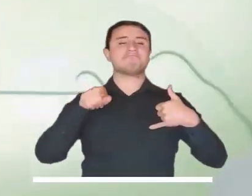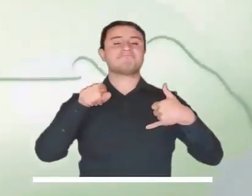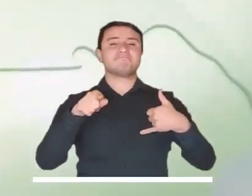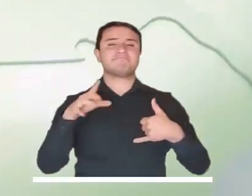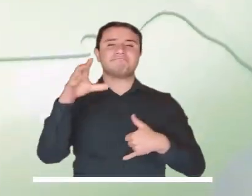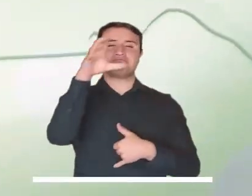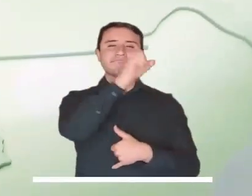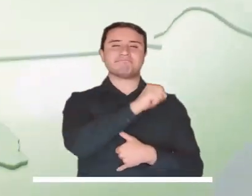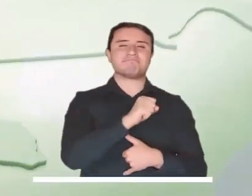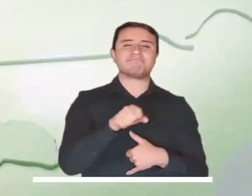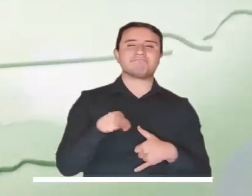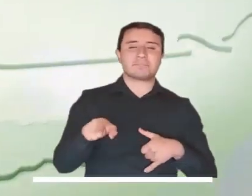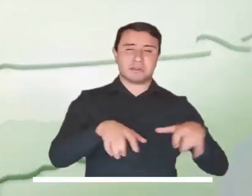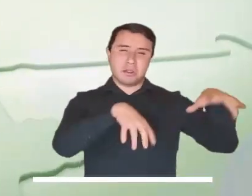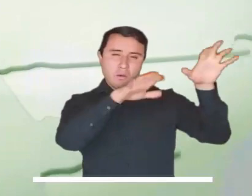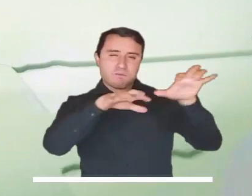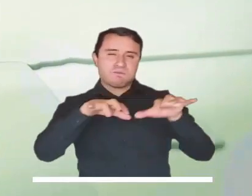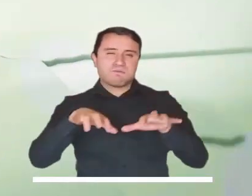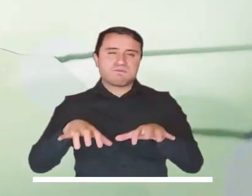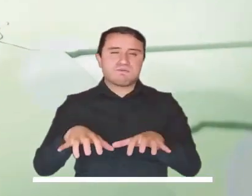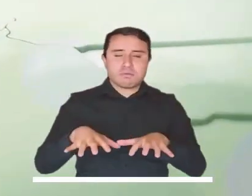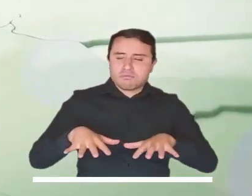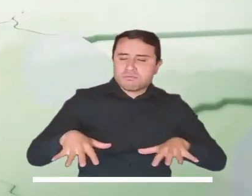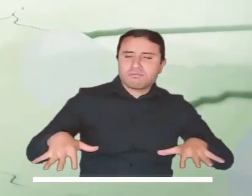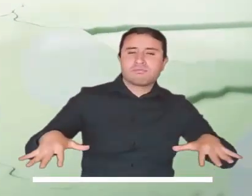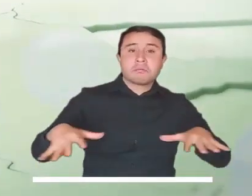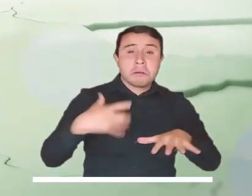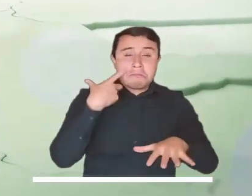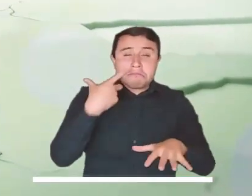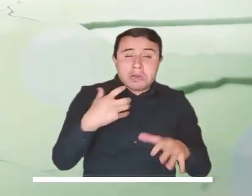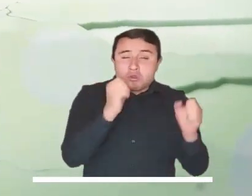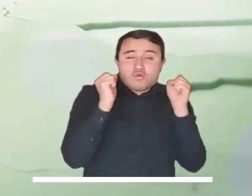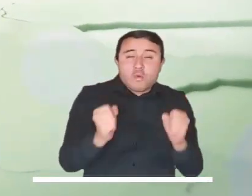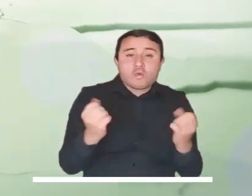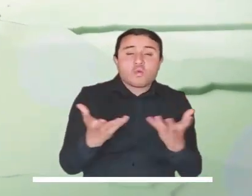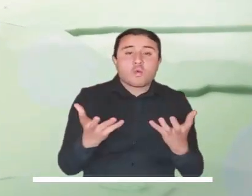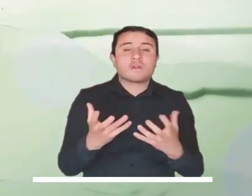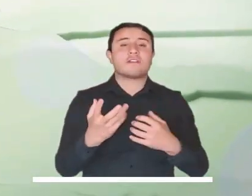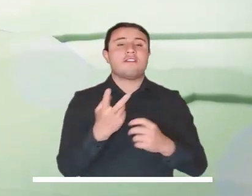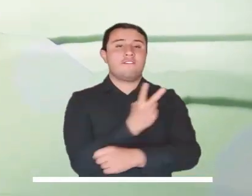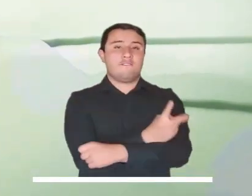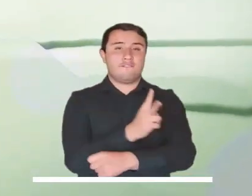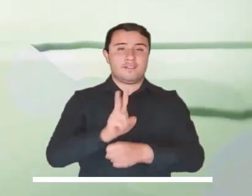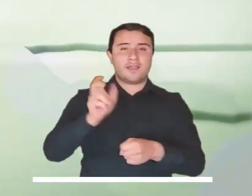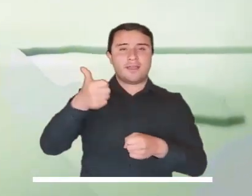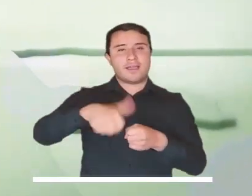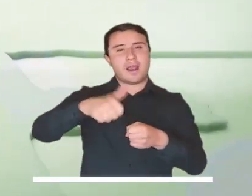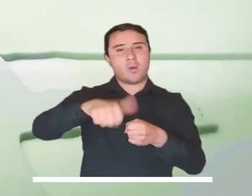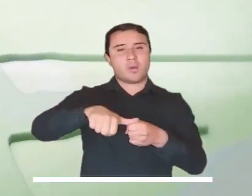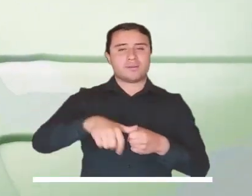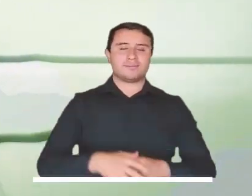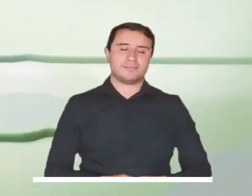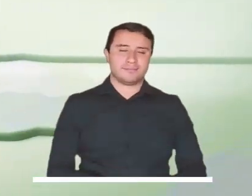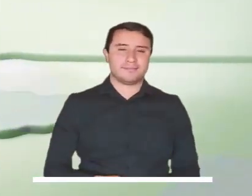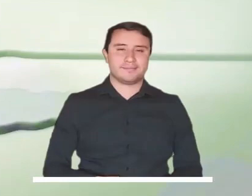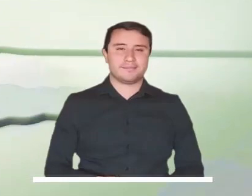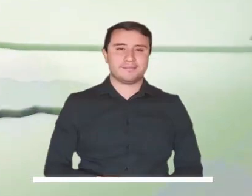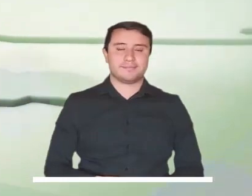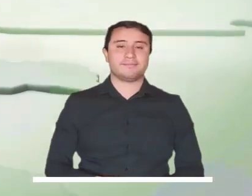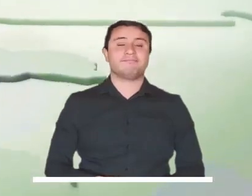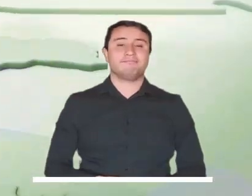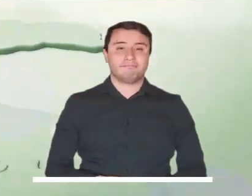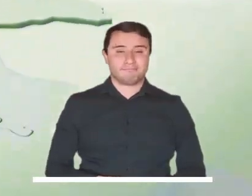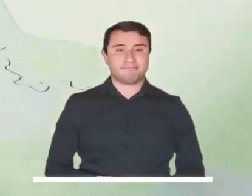Seguimos con la Orinoquía, que para esta jornada presentará aguaceros en diversos sectores. Los más fuertes se presenciarán en Vichada y